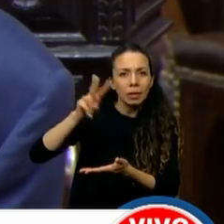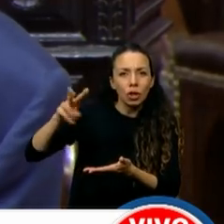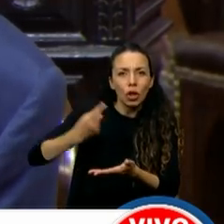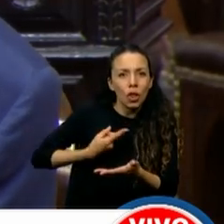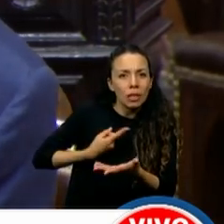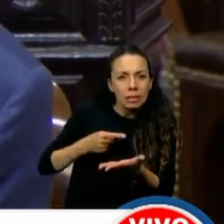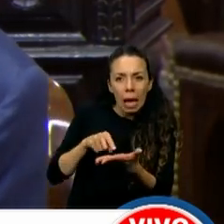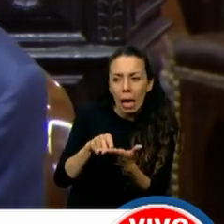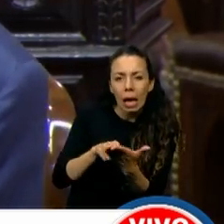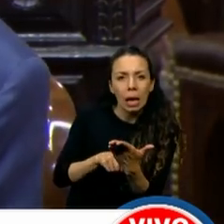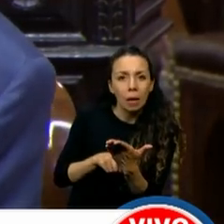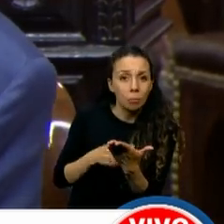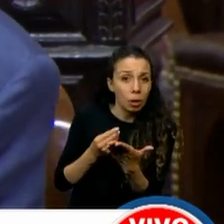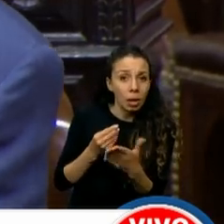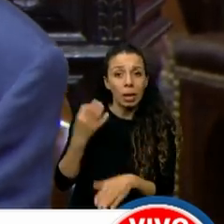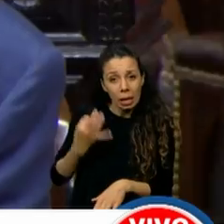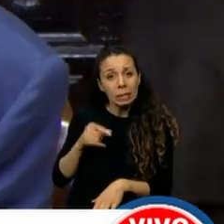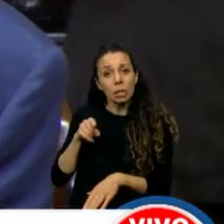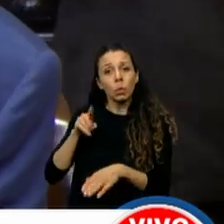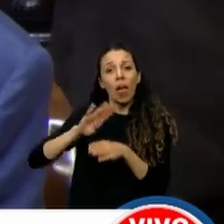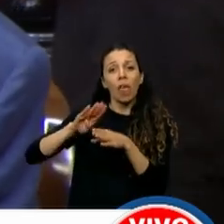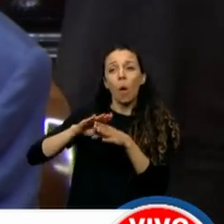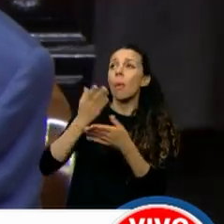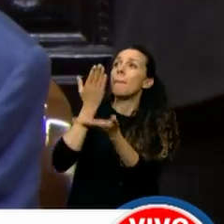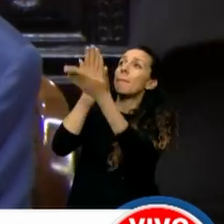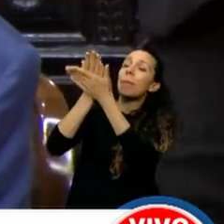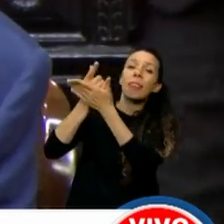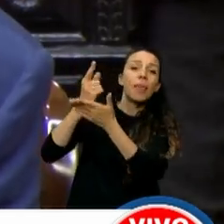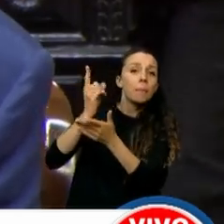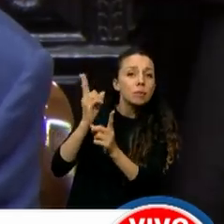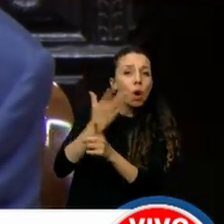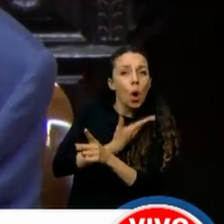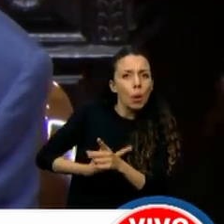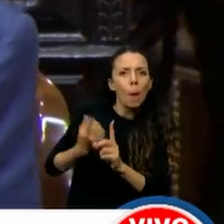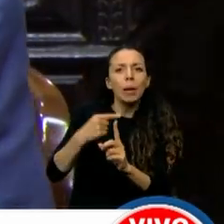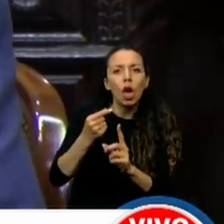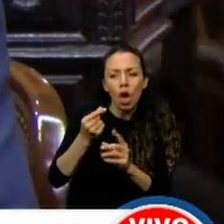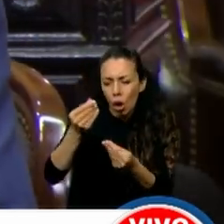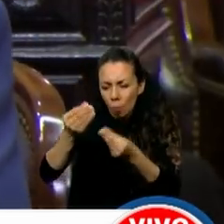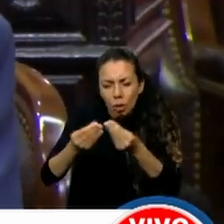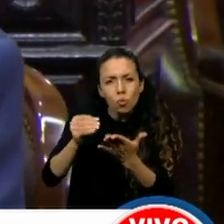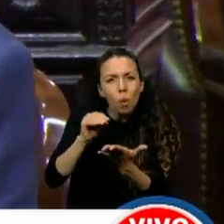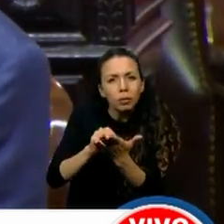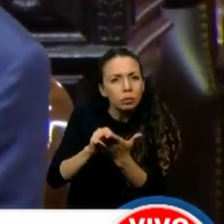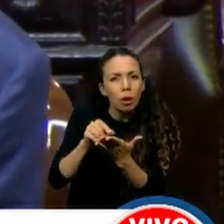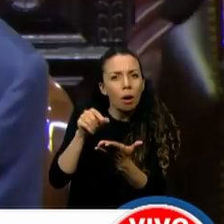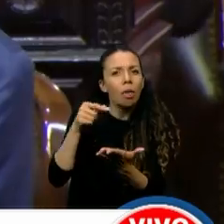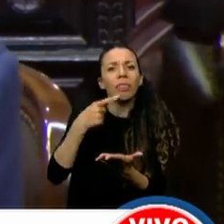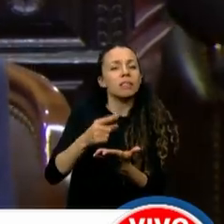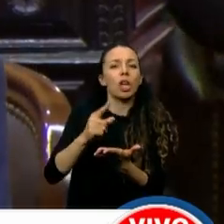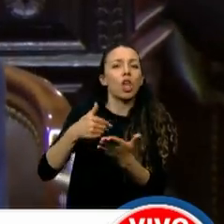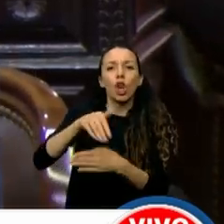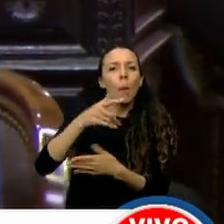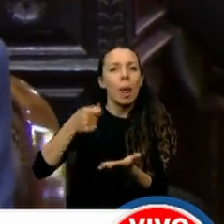una deuda que tomó su gobierno y en su dictamen de presupuesto no lo piensan pagar porque no lo piensan pagar porque nos